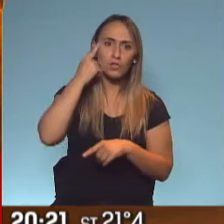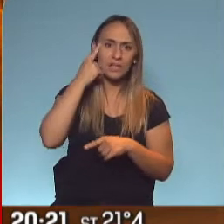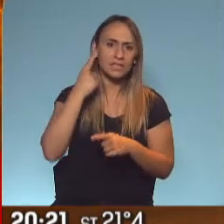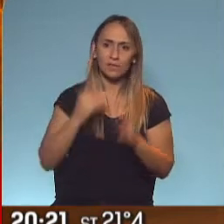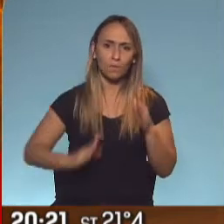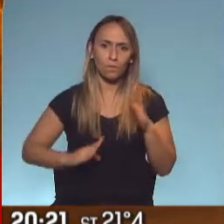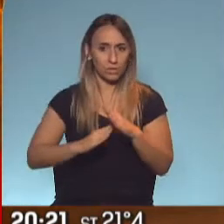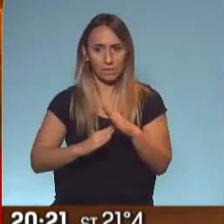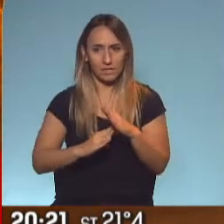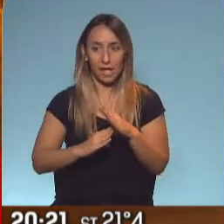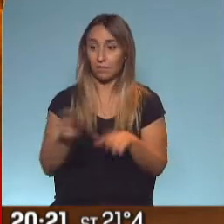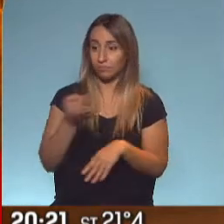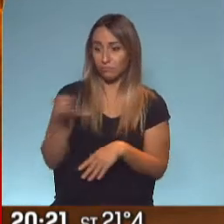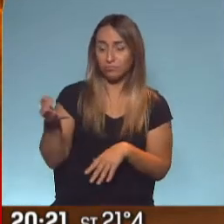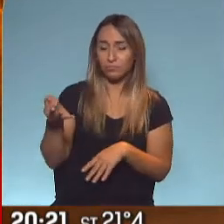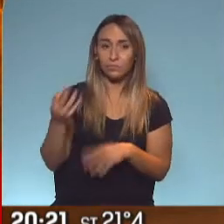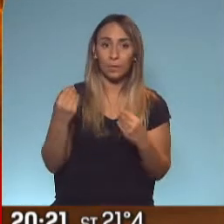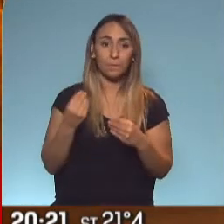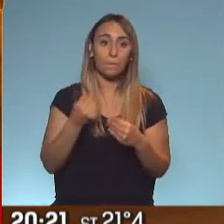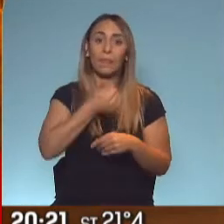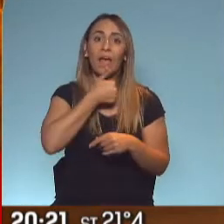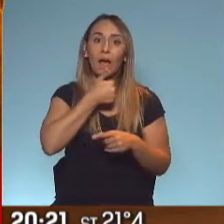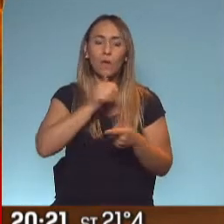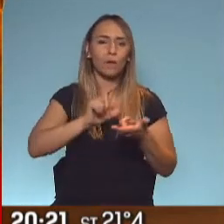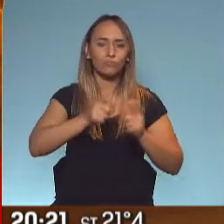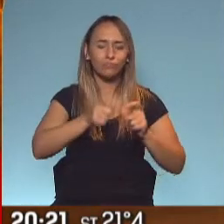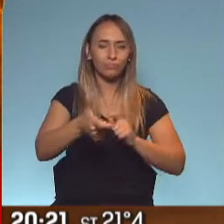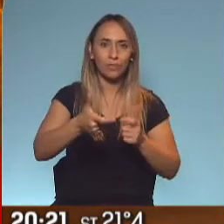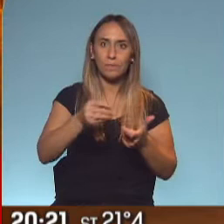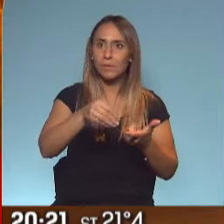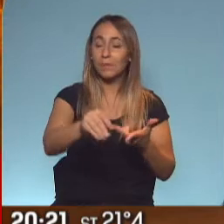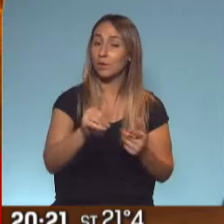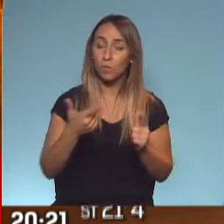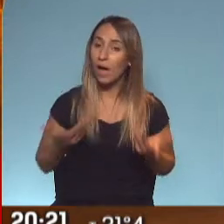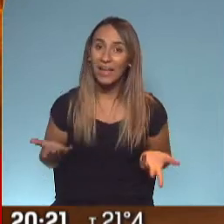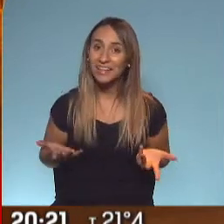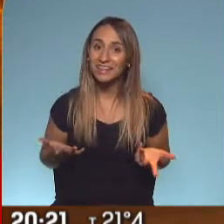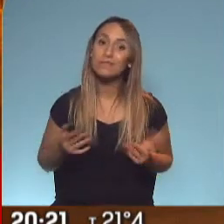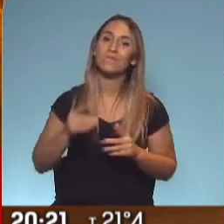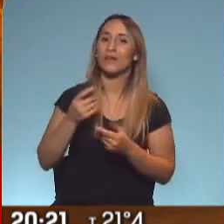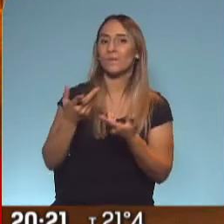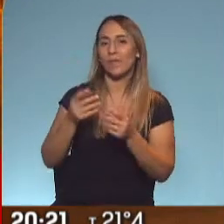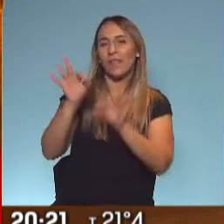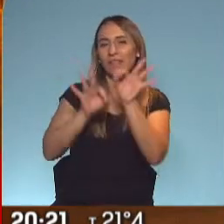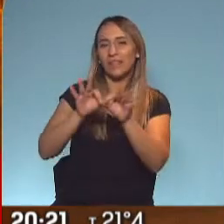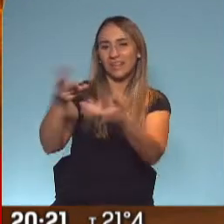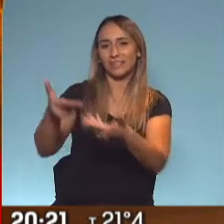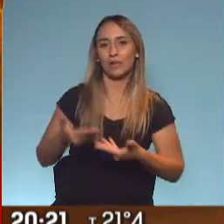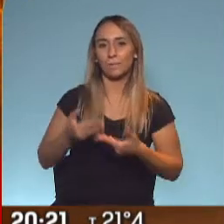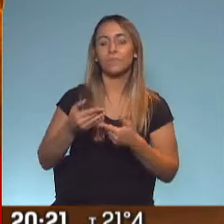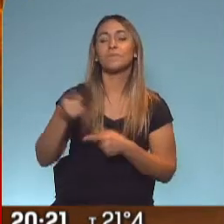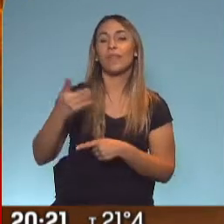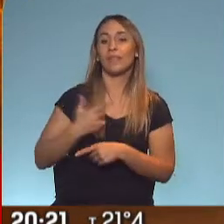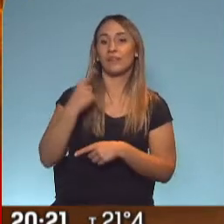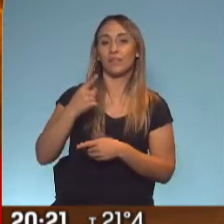es realmente, como vos decís, ¿no? Porque es un recurso no renovable. Pero para entrar en más detalles tenemos un invitado, Ariel. Así es Enrique Cresto, el titular